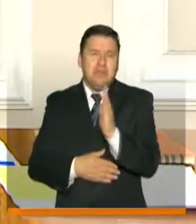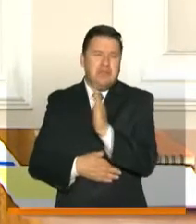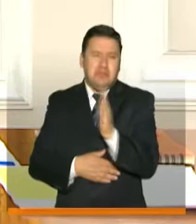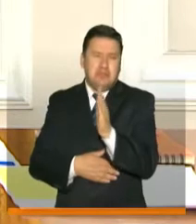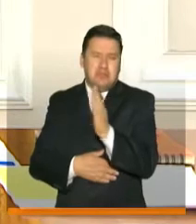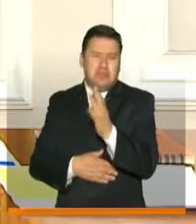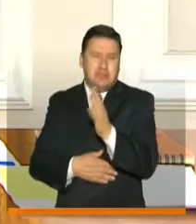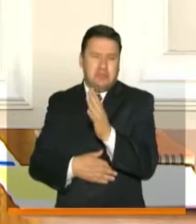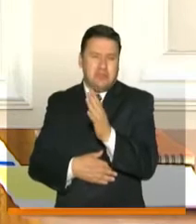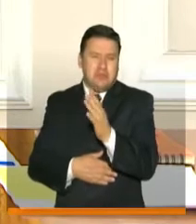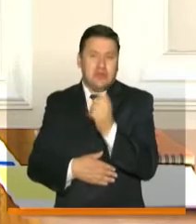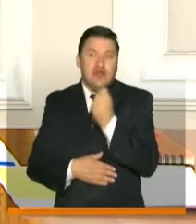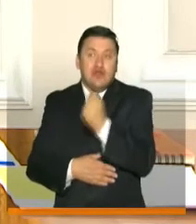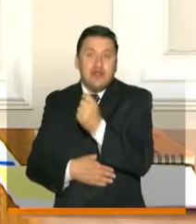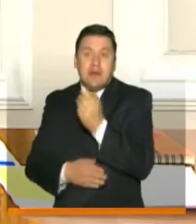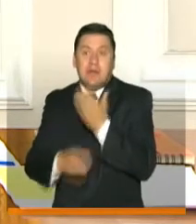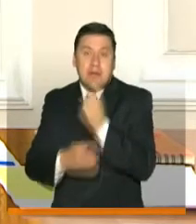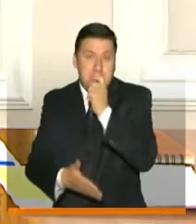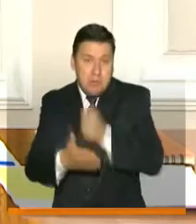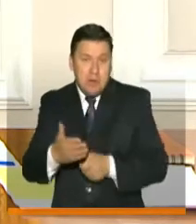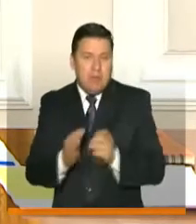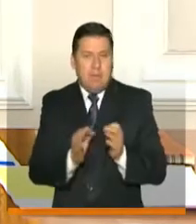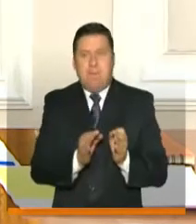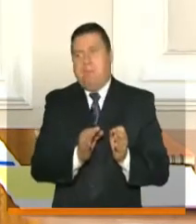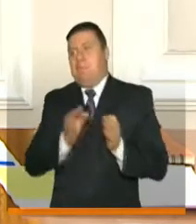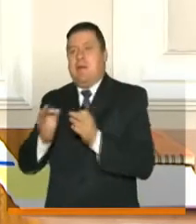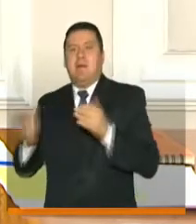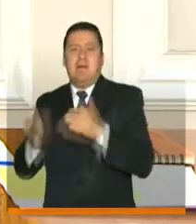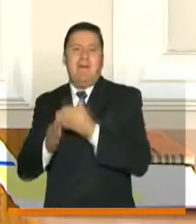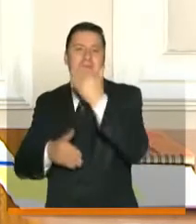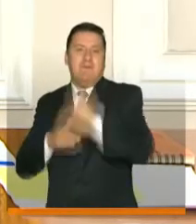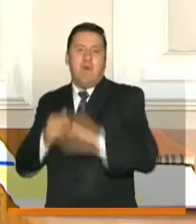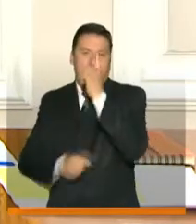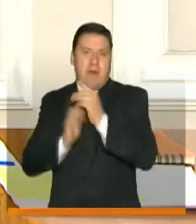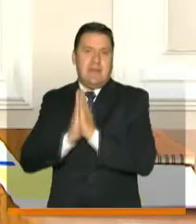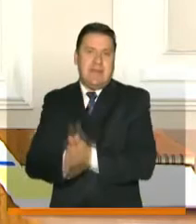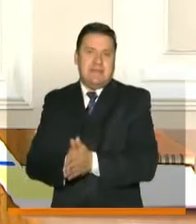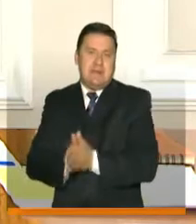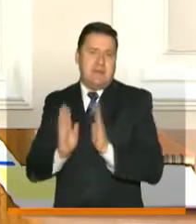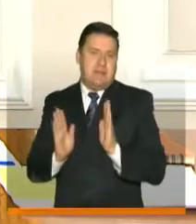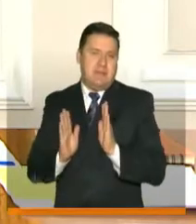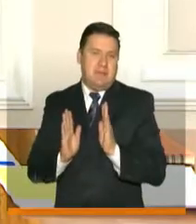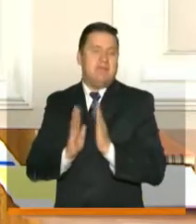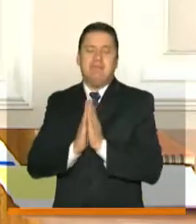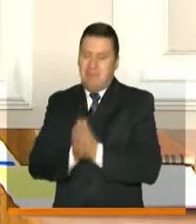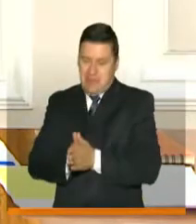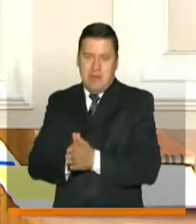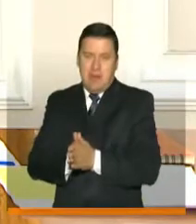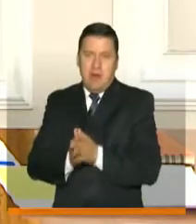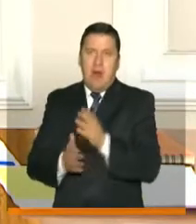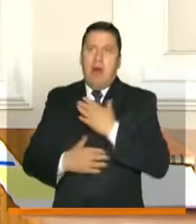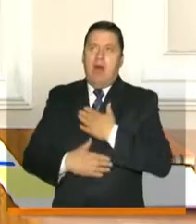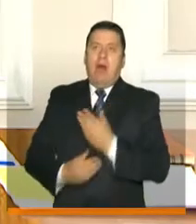próximo a causarse, lo vamos a correr al final del año, para que podamos darle también